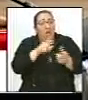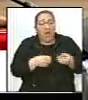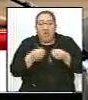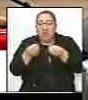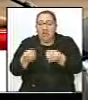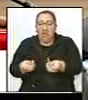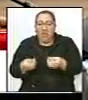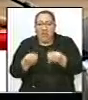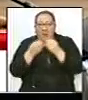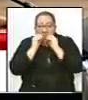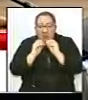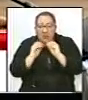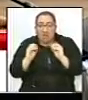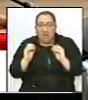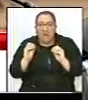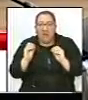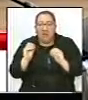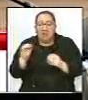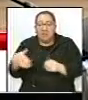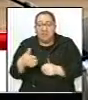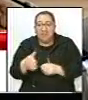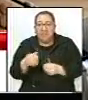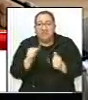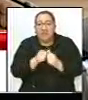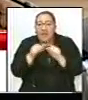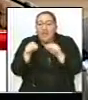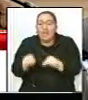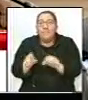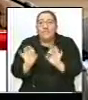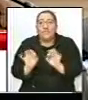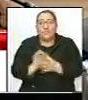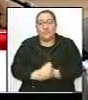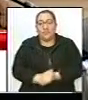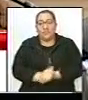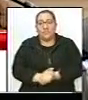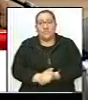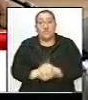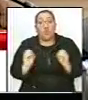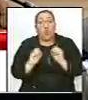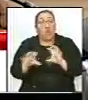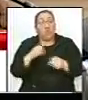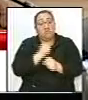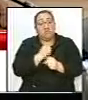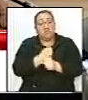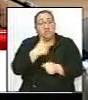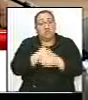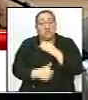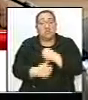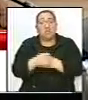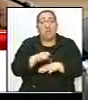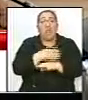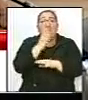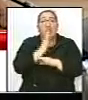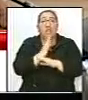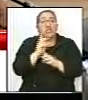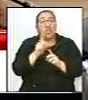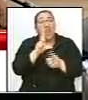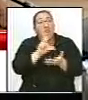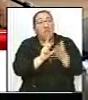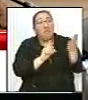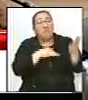de la producción nacional hecha ahí, en Puerto Maldonado, en Madre de Dios, y no tener que llevar desde